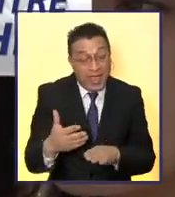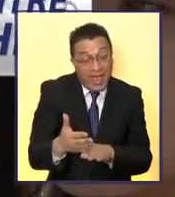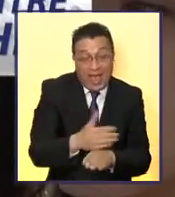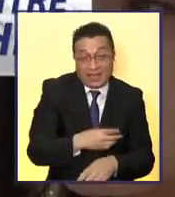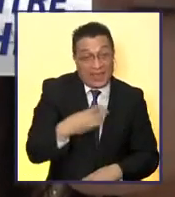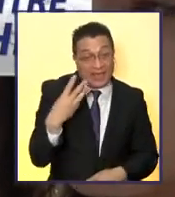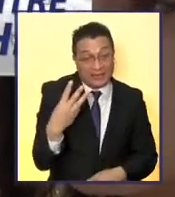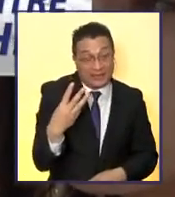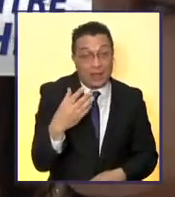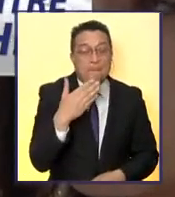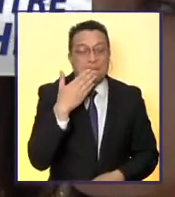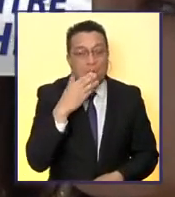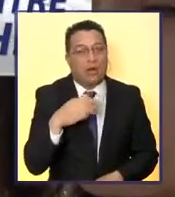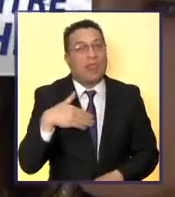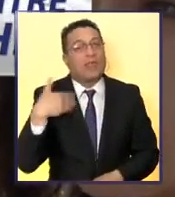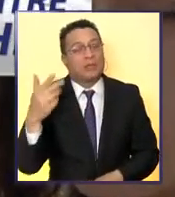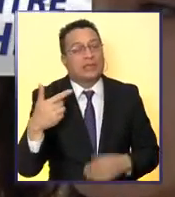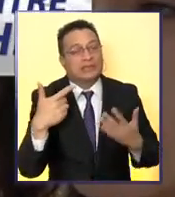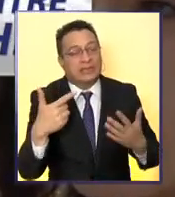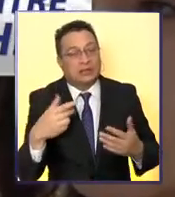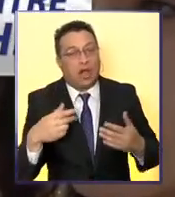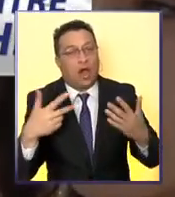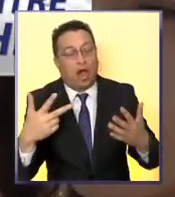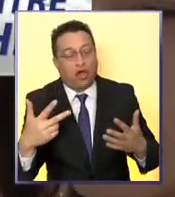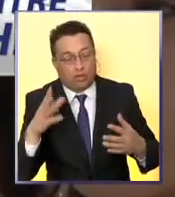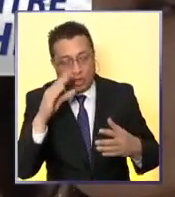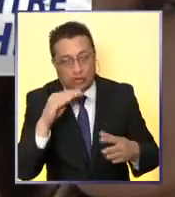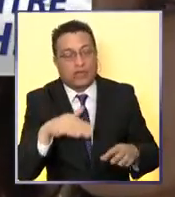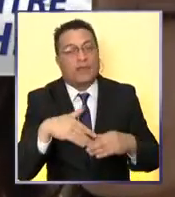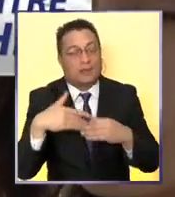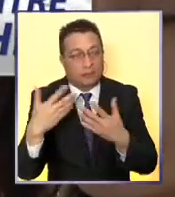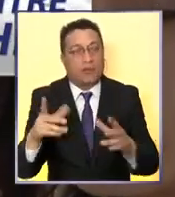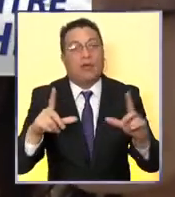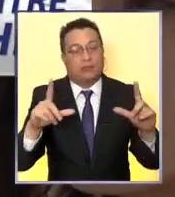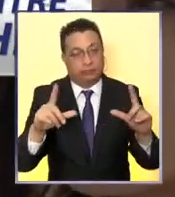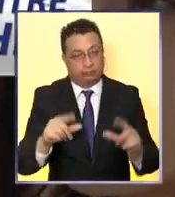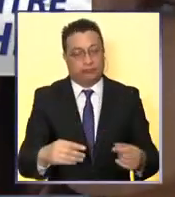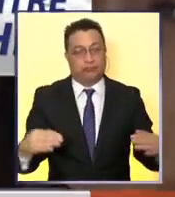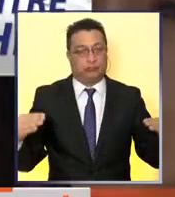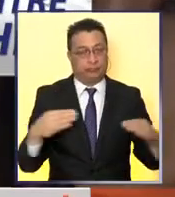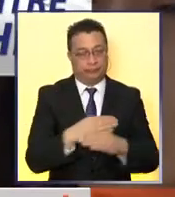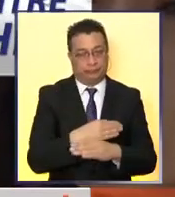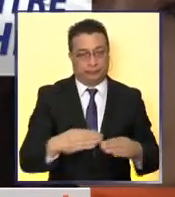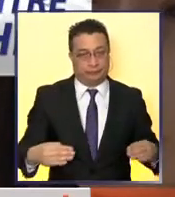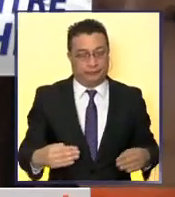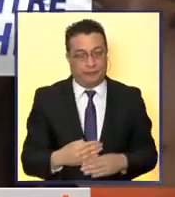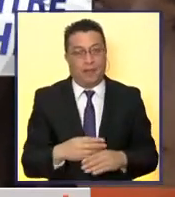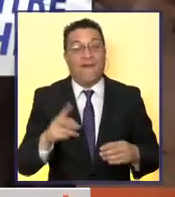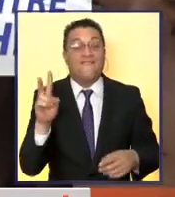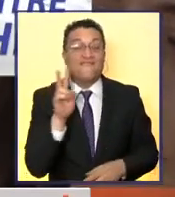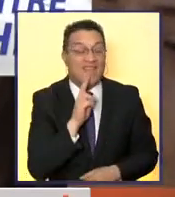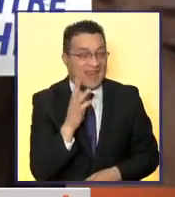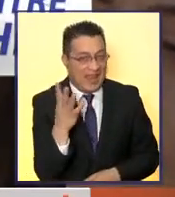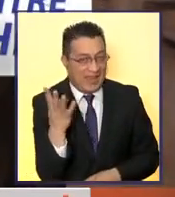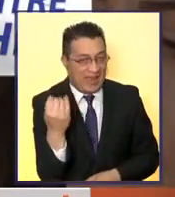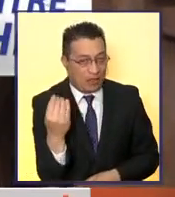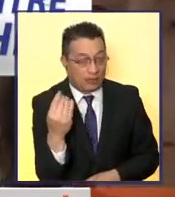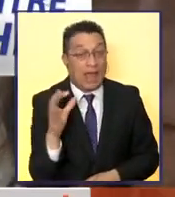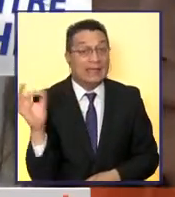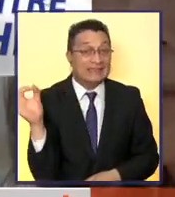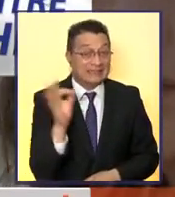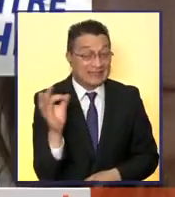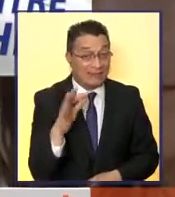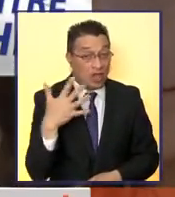hagan después de las siete ocho de la noche donde también ya el tráfico va haber bajado eso el día viernes 14 el sábado